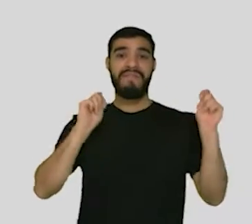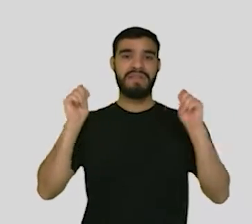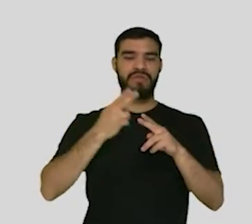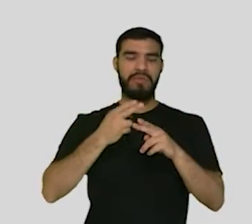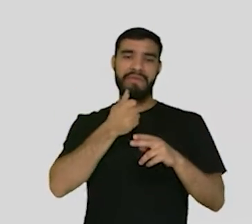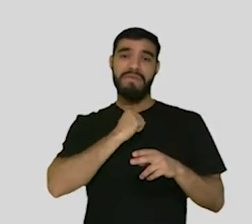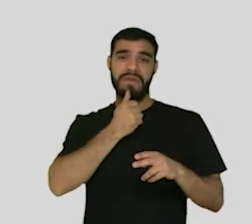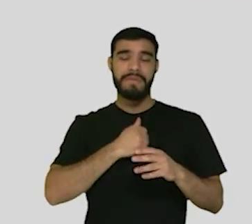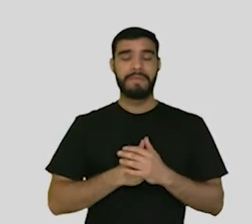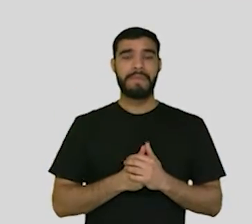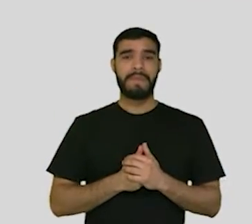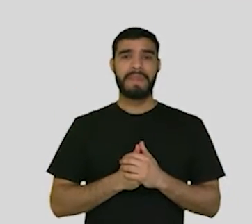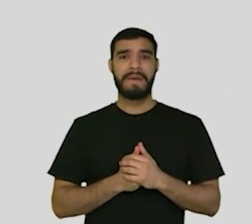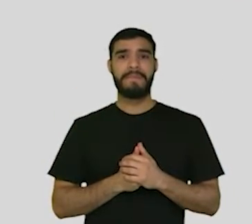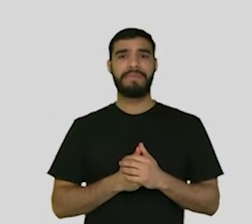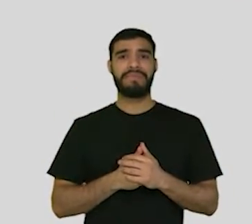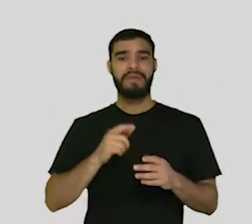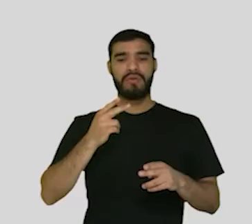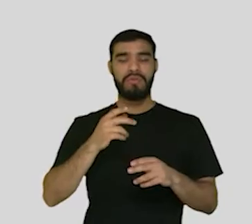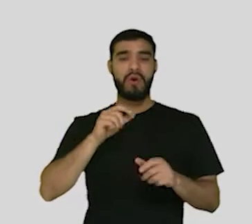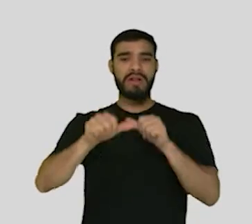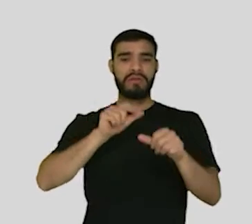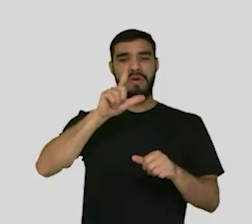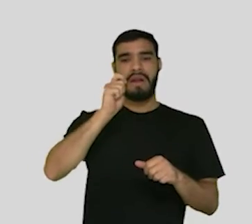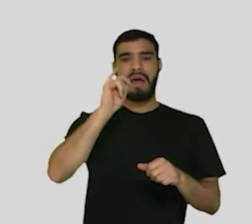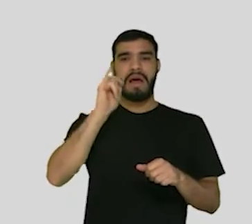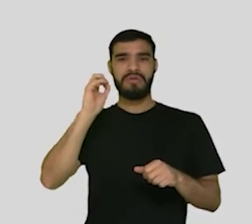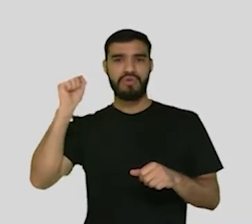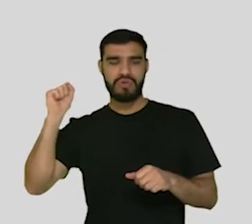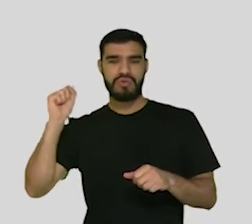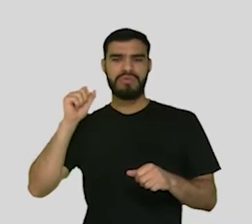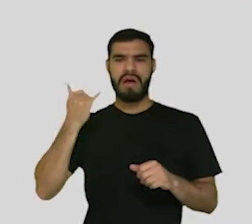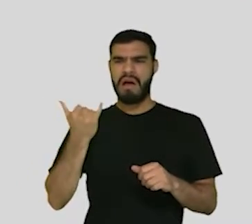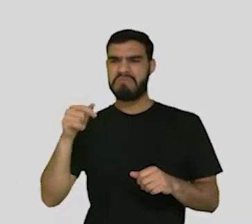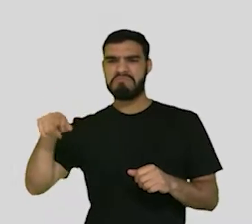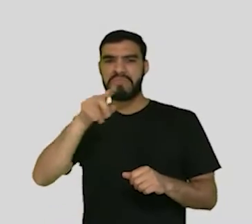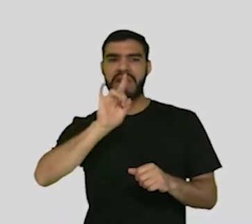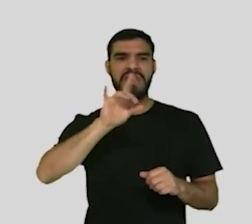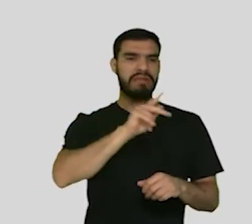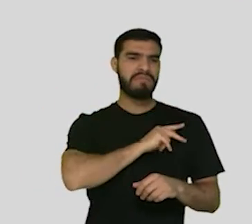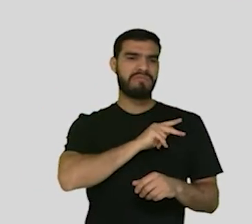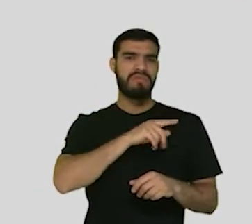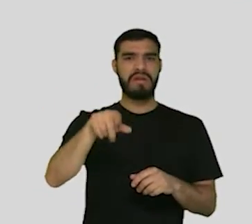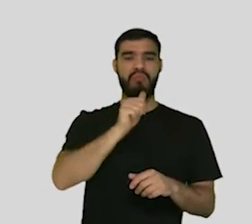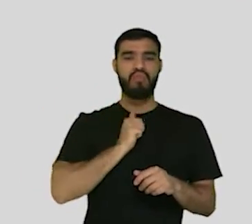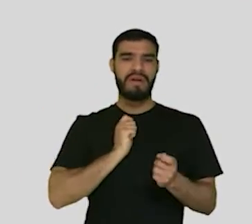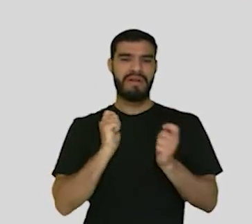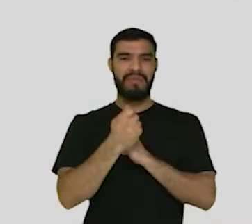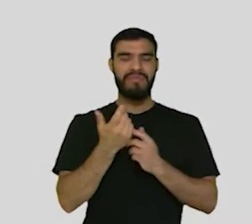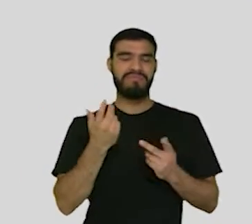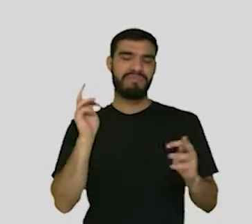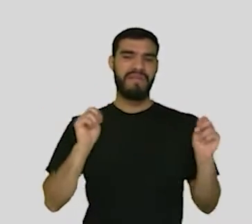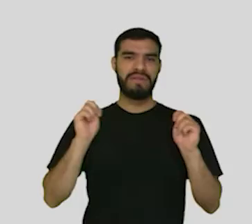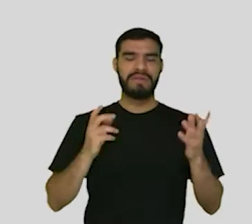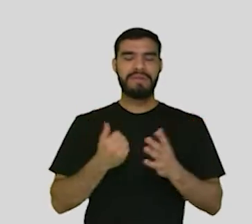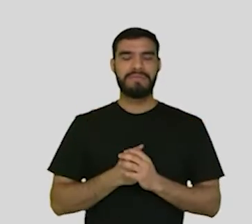tiene organización general Lazo con identidad trans, travestis, allá de cuál va esa te pasa por ahí y llegué a